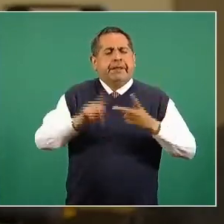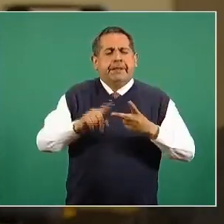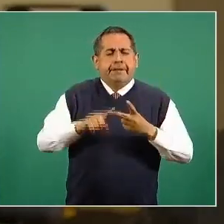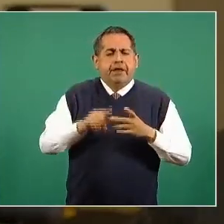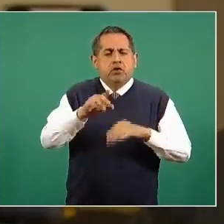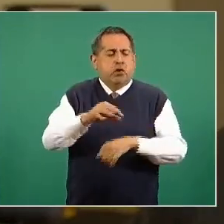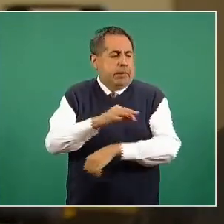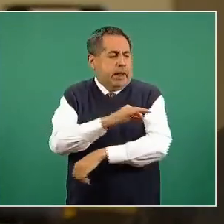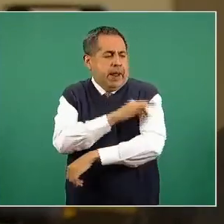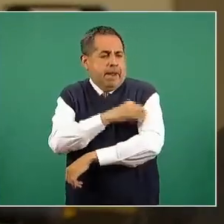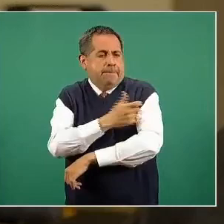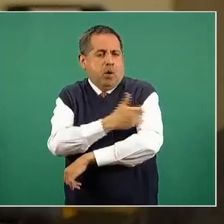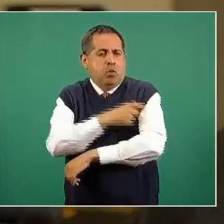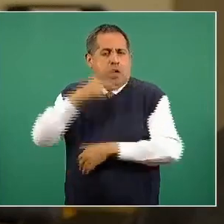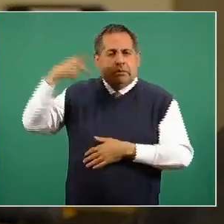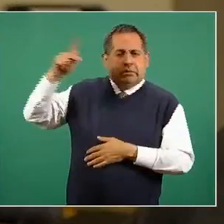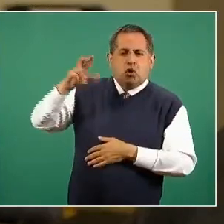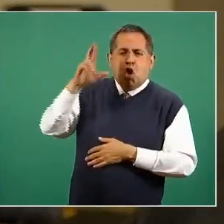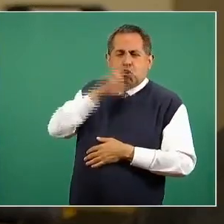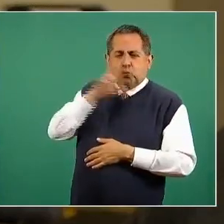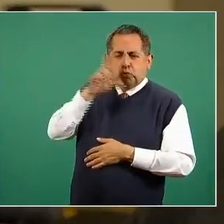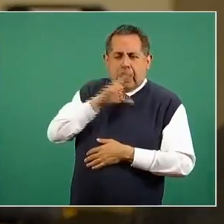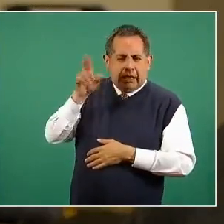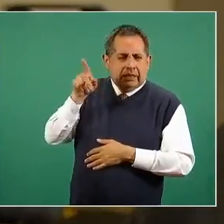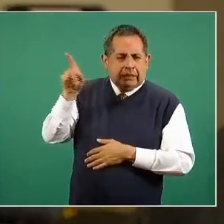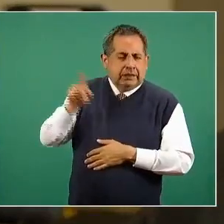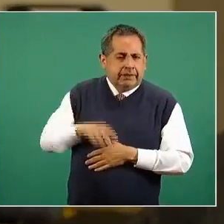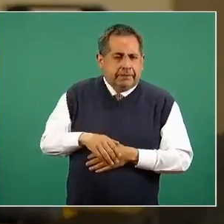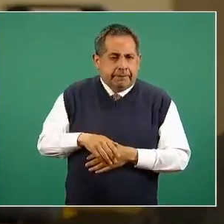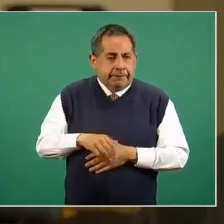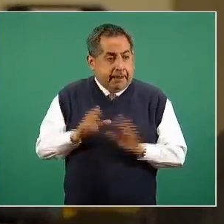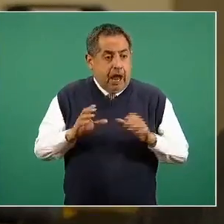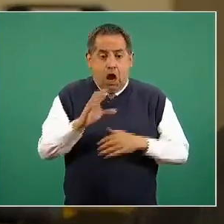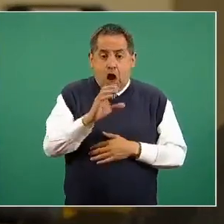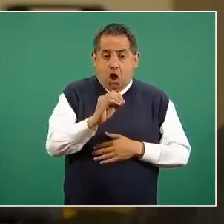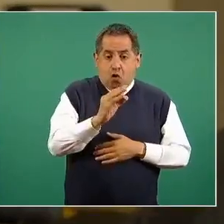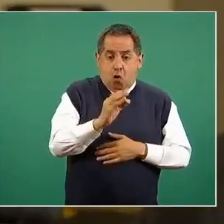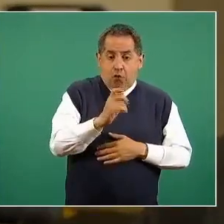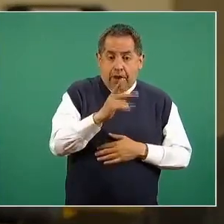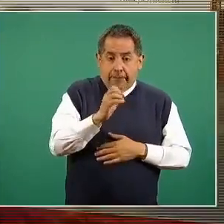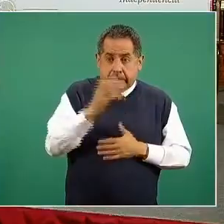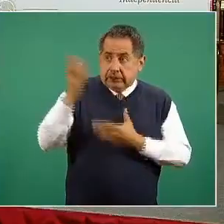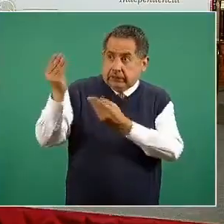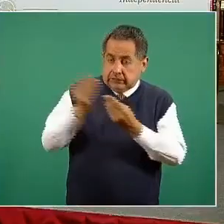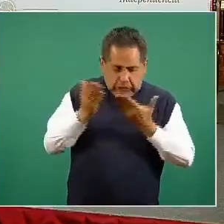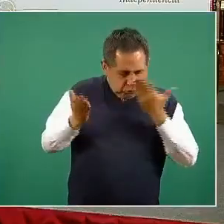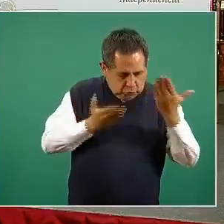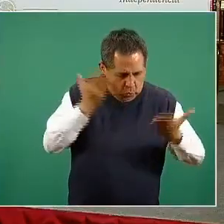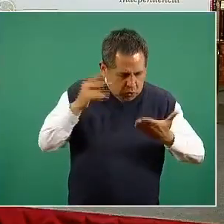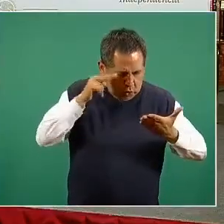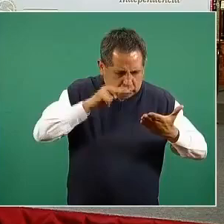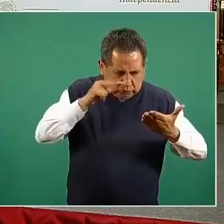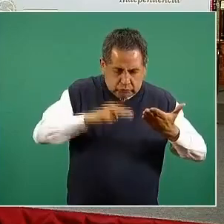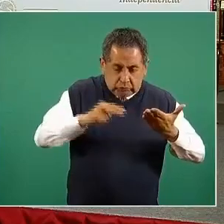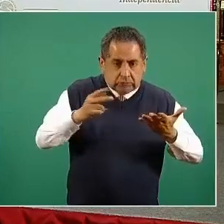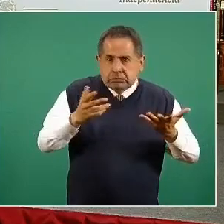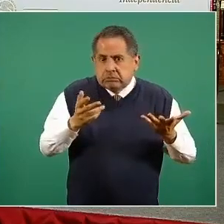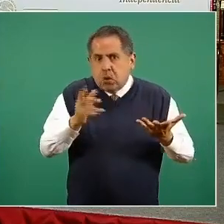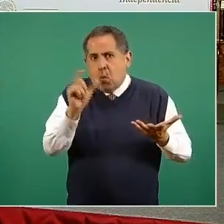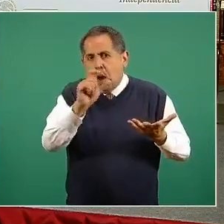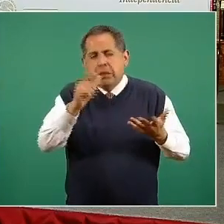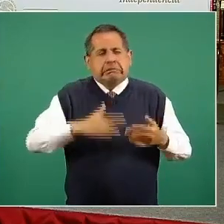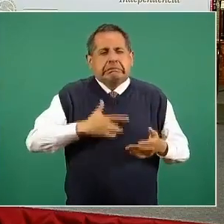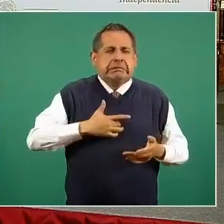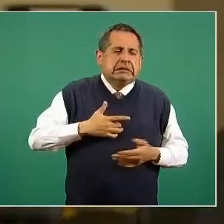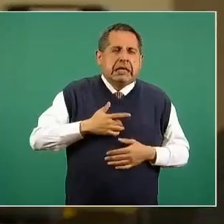sobre la vacuna rusa. Usted comentaba hoy que ya COFEPRIS tiene los estudios. Quiero saber cuándo